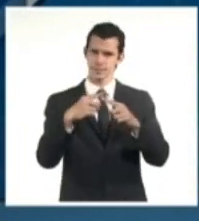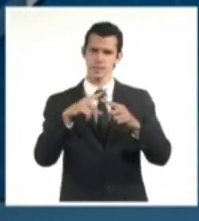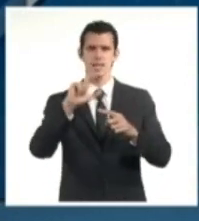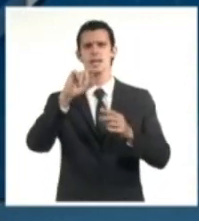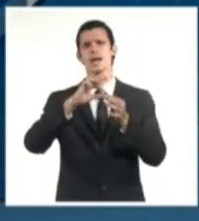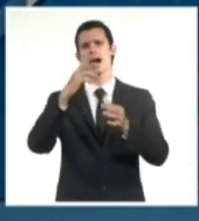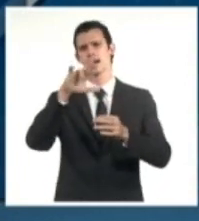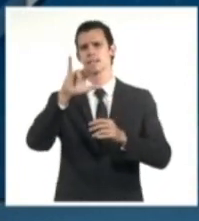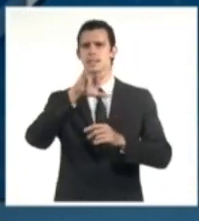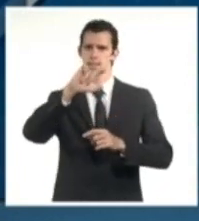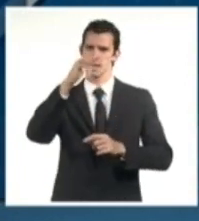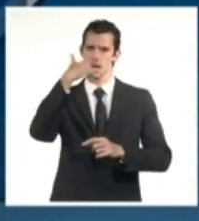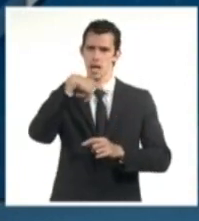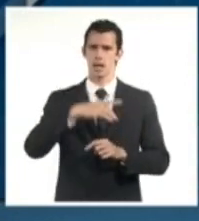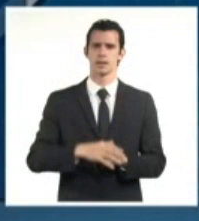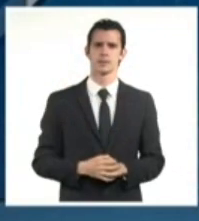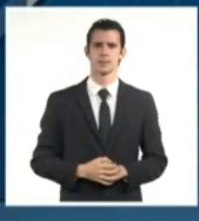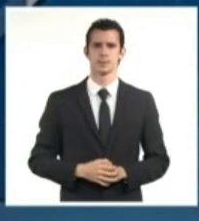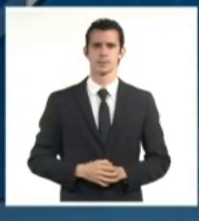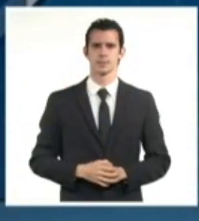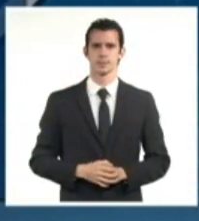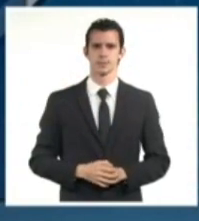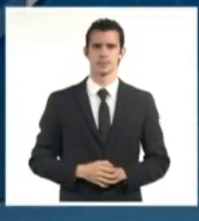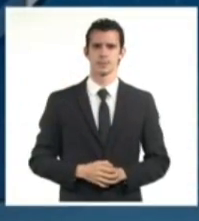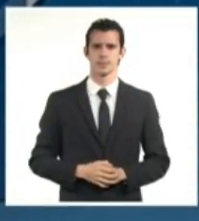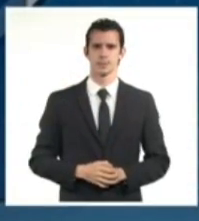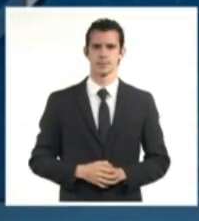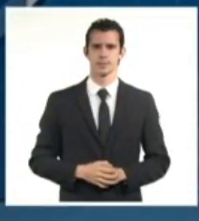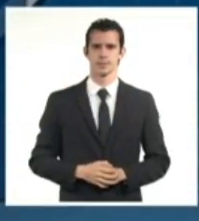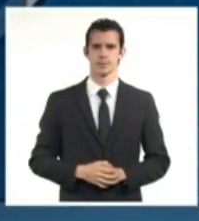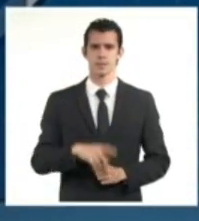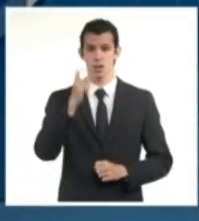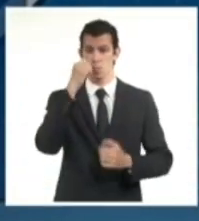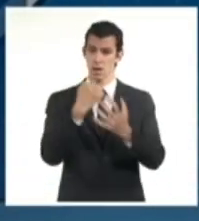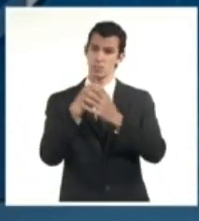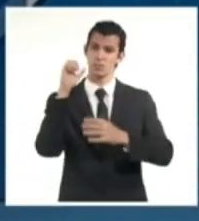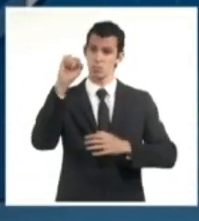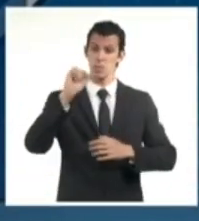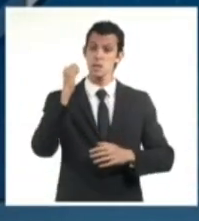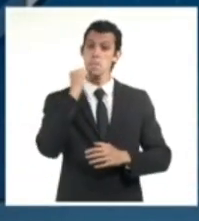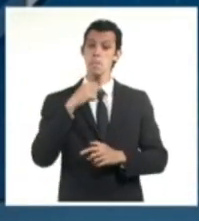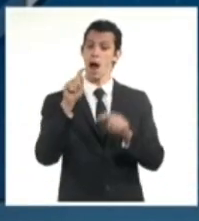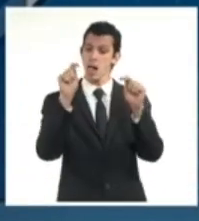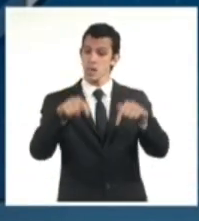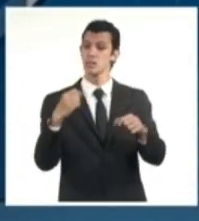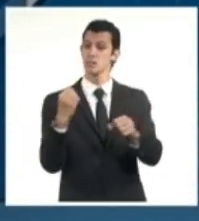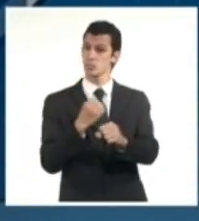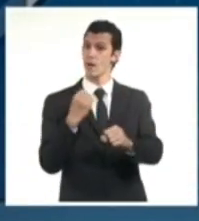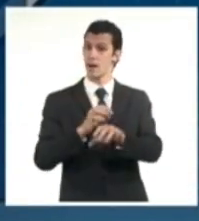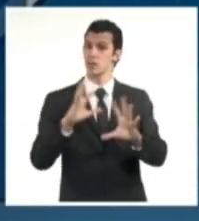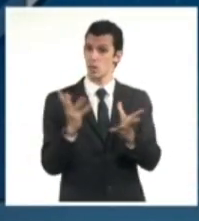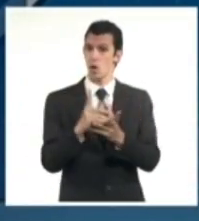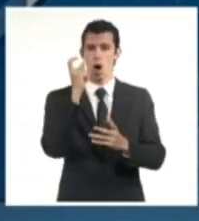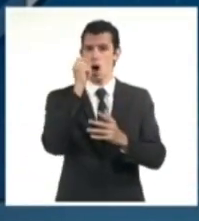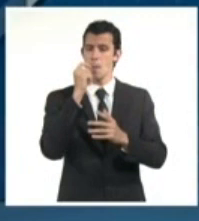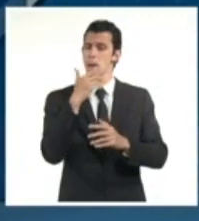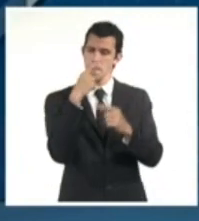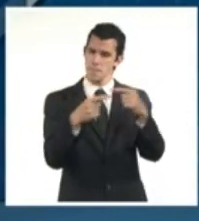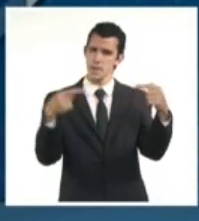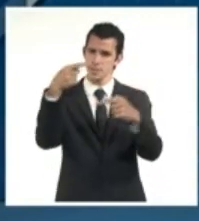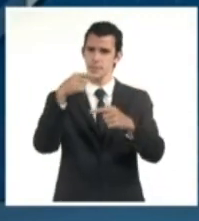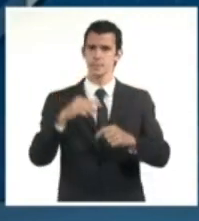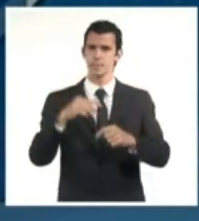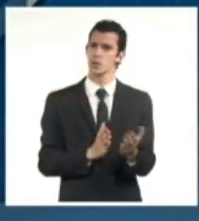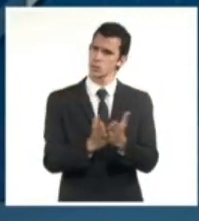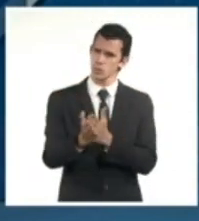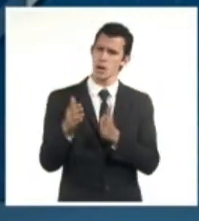a la responsabilidad que le tocó de asumir el liderazgo del picheo en esta campaña. La ofensiva de los granmenses sigue